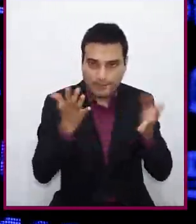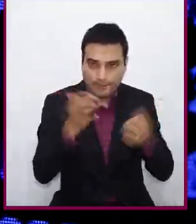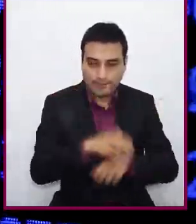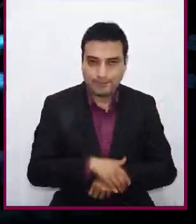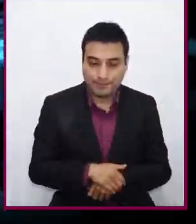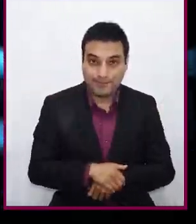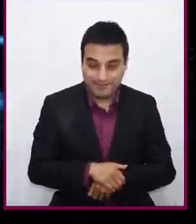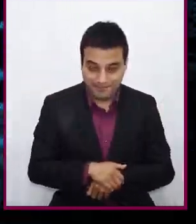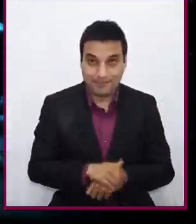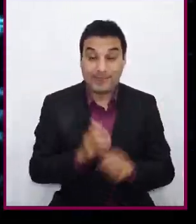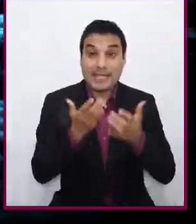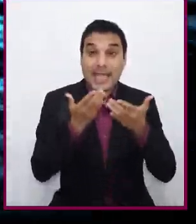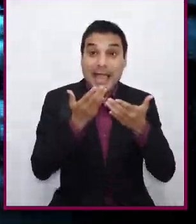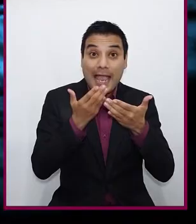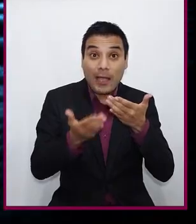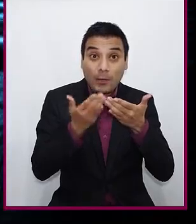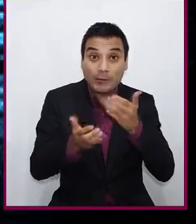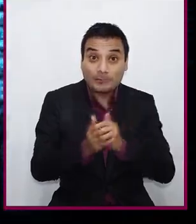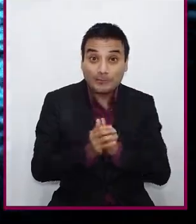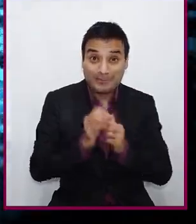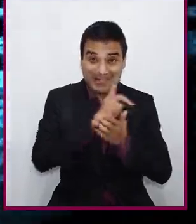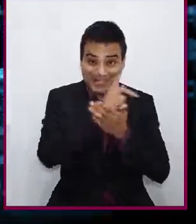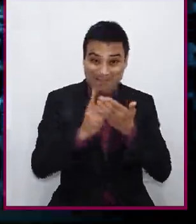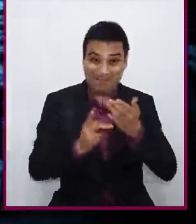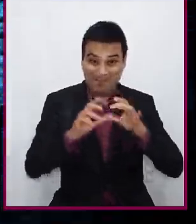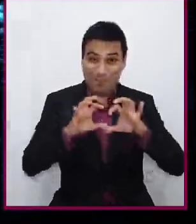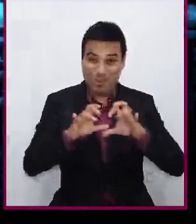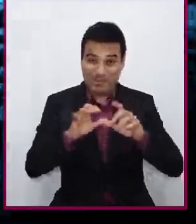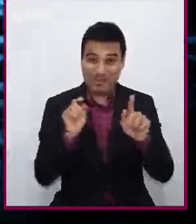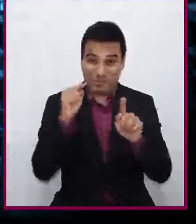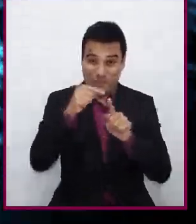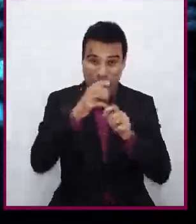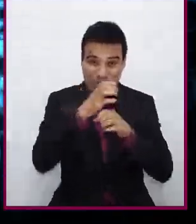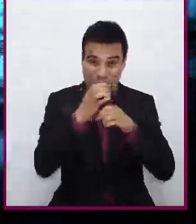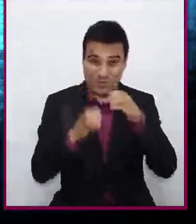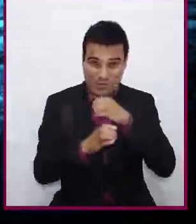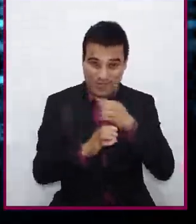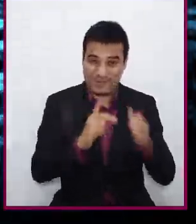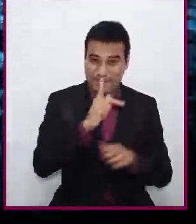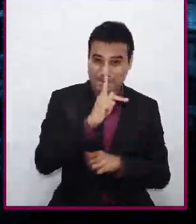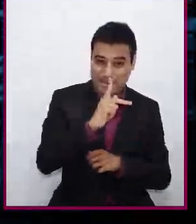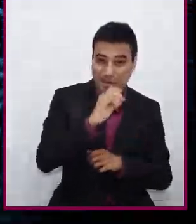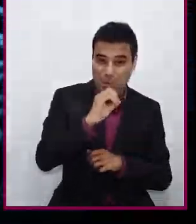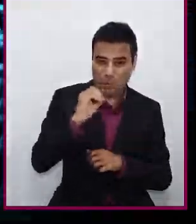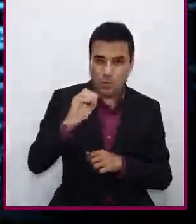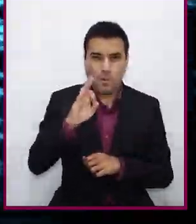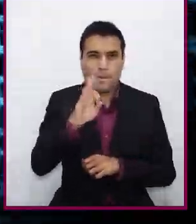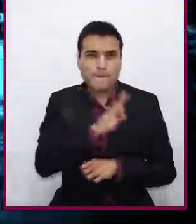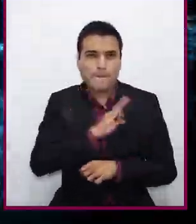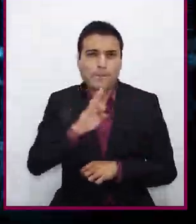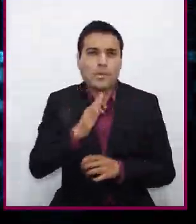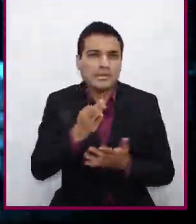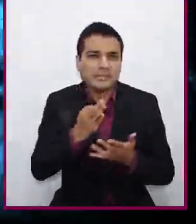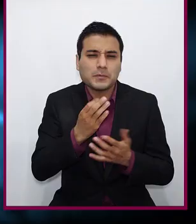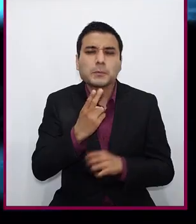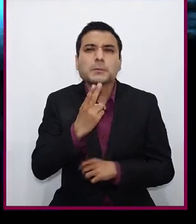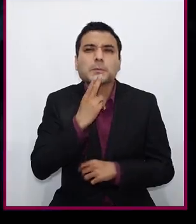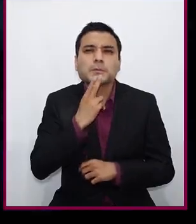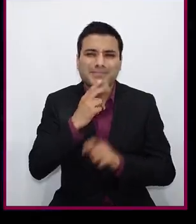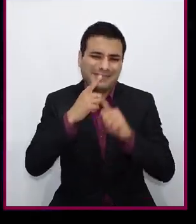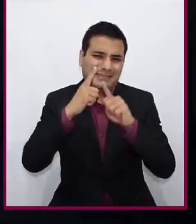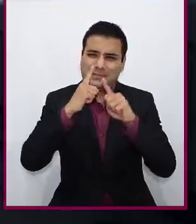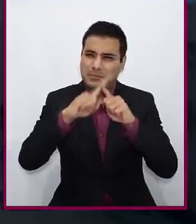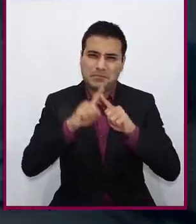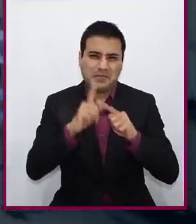métodos actualmente la programación orientada a objetos puede realizarse a través de una gran cantidad